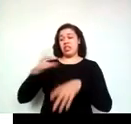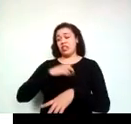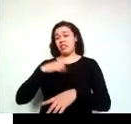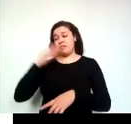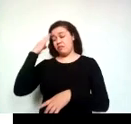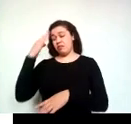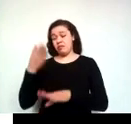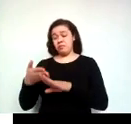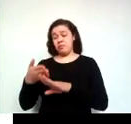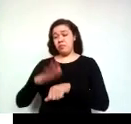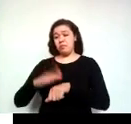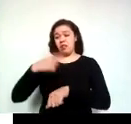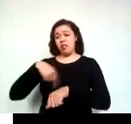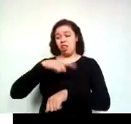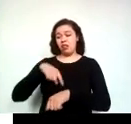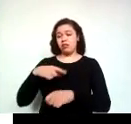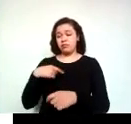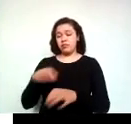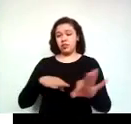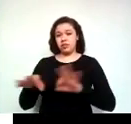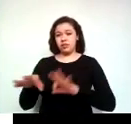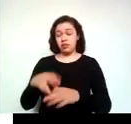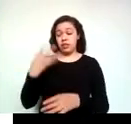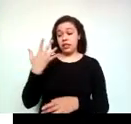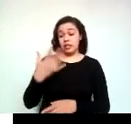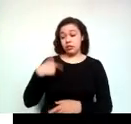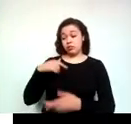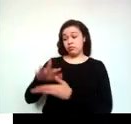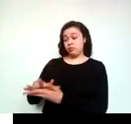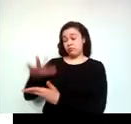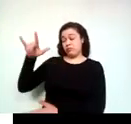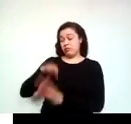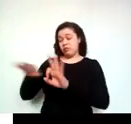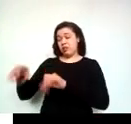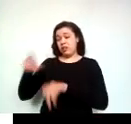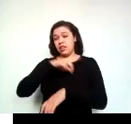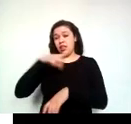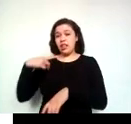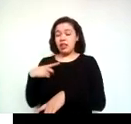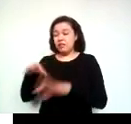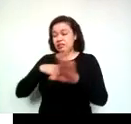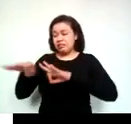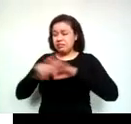turno? 5. Por la cantidad de trabajo que tengo, ¿debo trabajar sin parar?